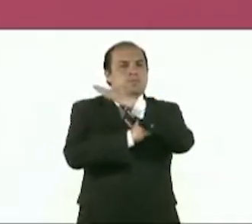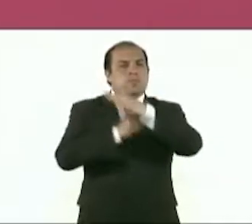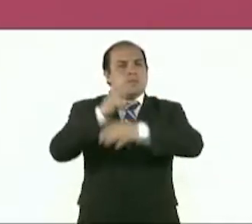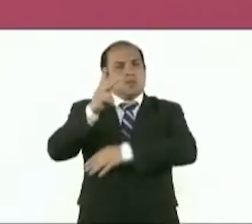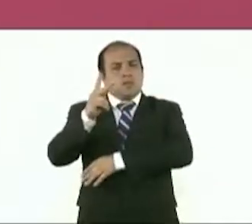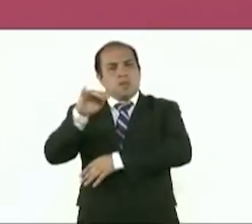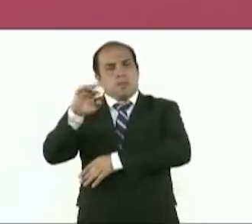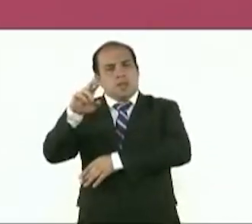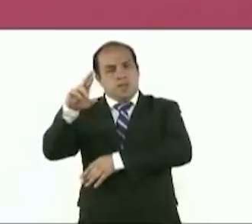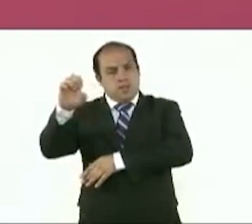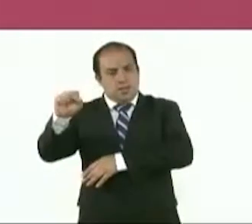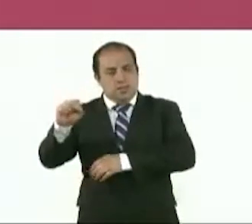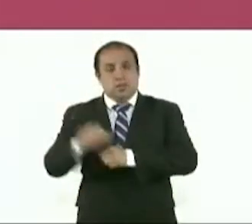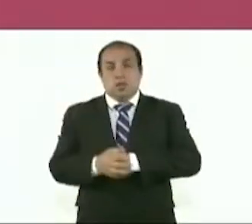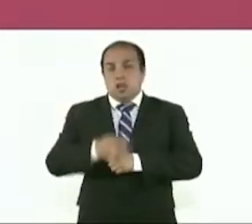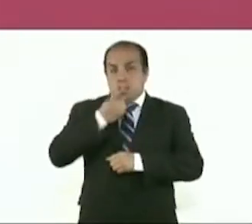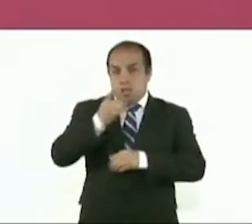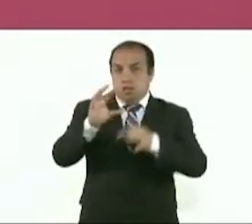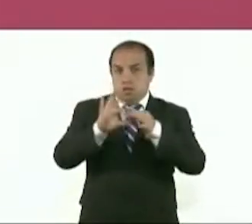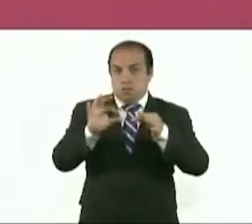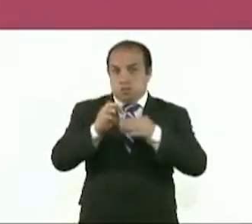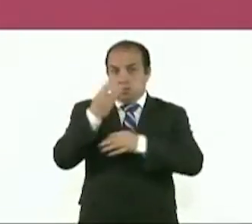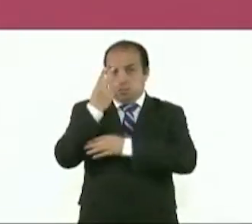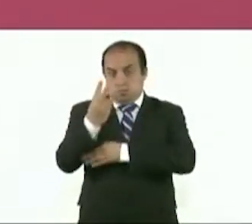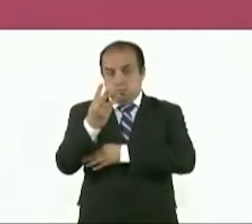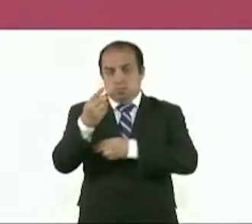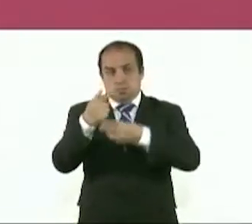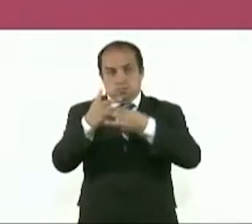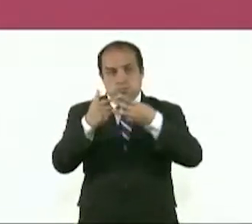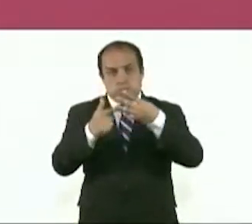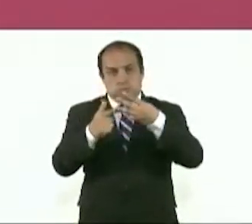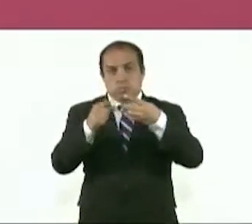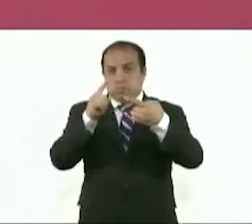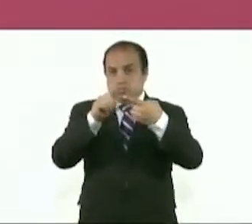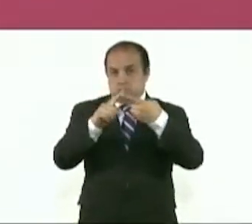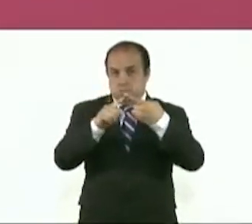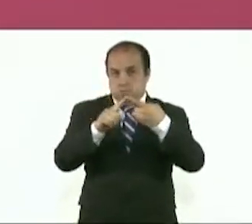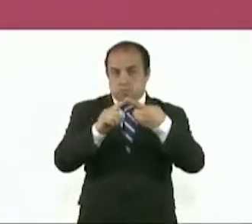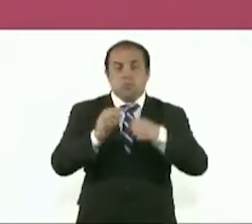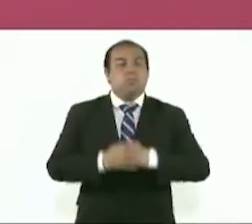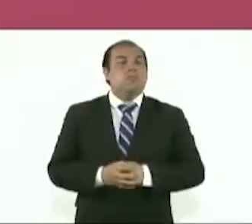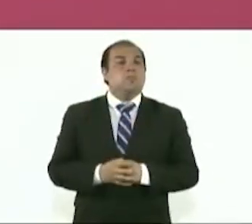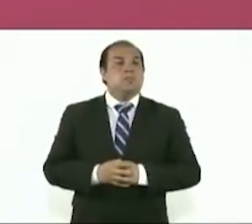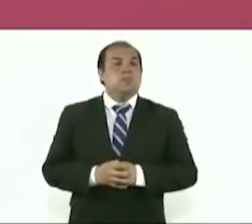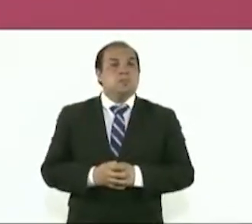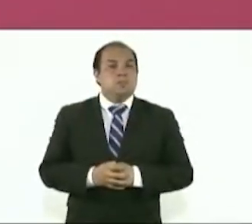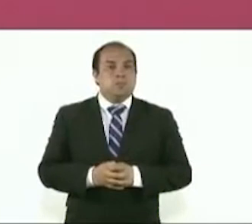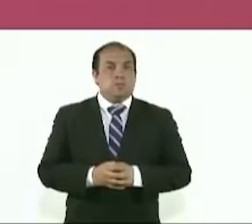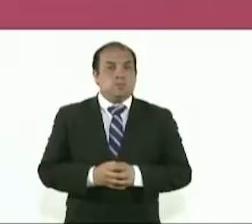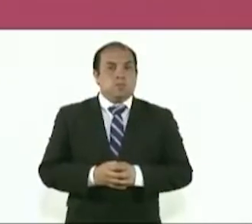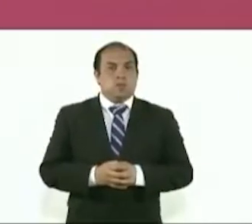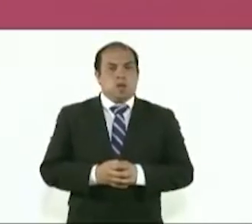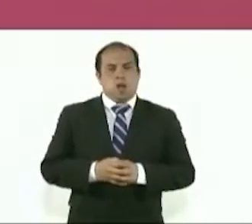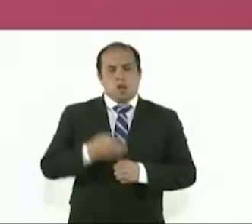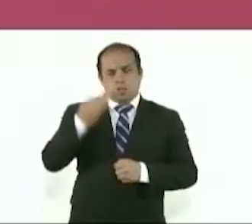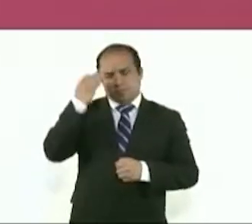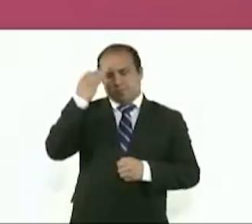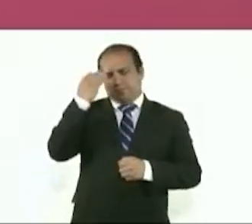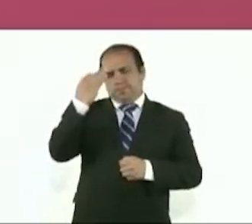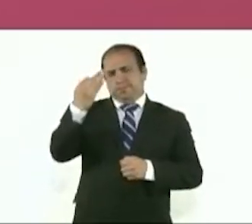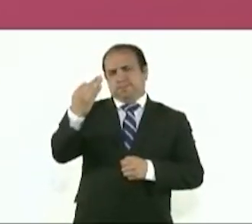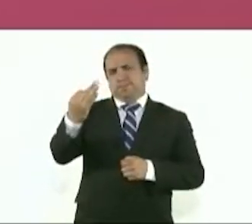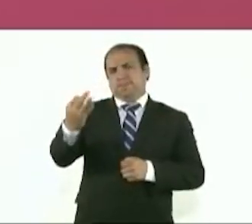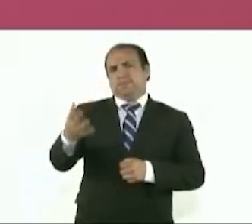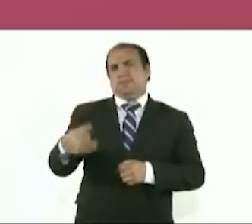mandataria capitalina aseguró que los recursos públicos son sagrados y que no puede ser que estén utilizando